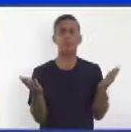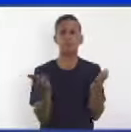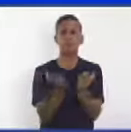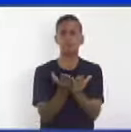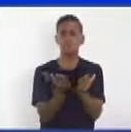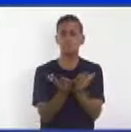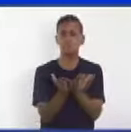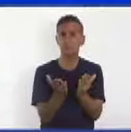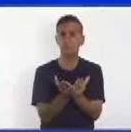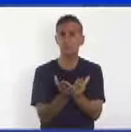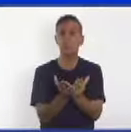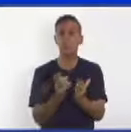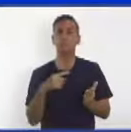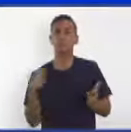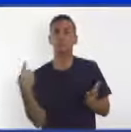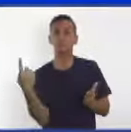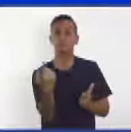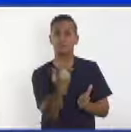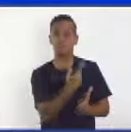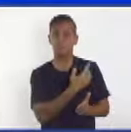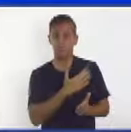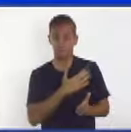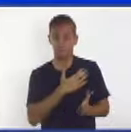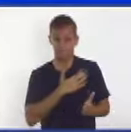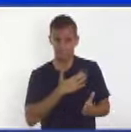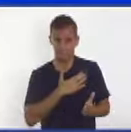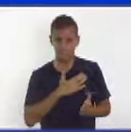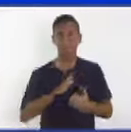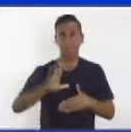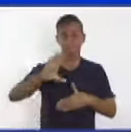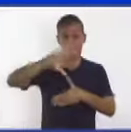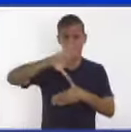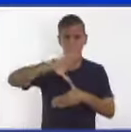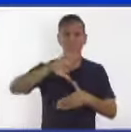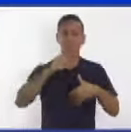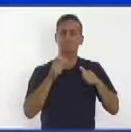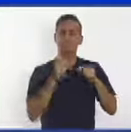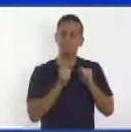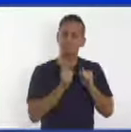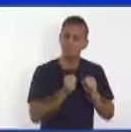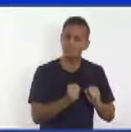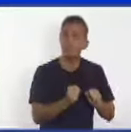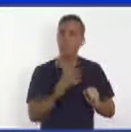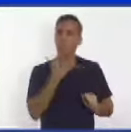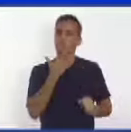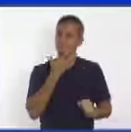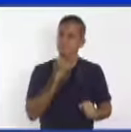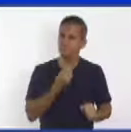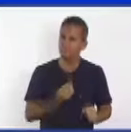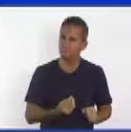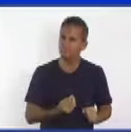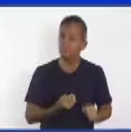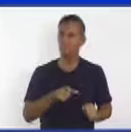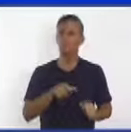para la lectura y estudio del ensayo nuestra américa aquí